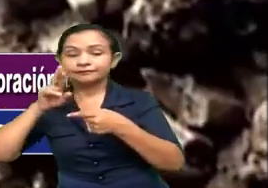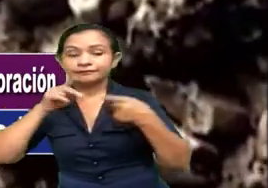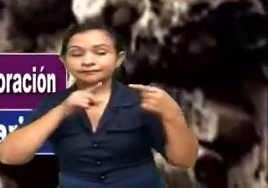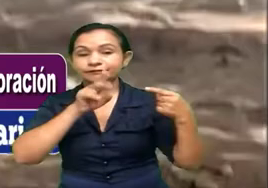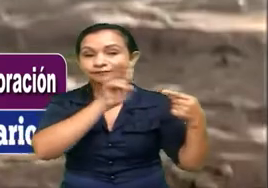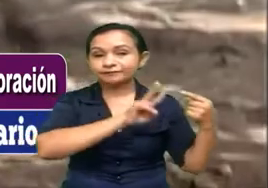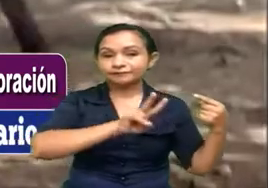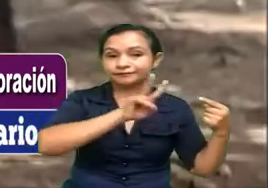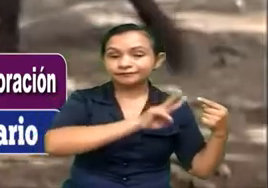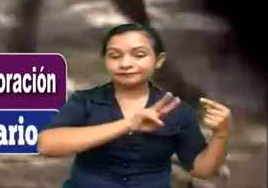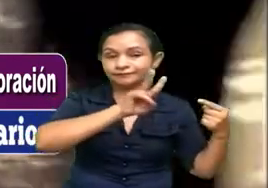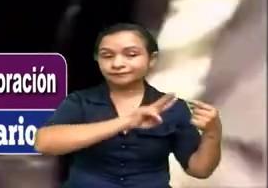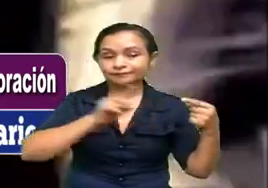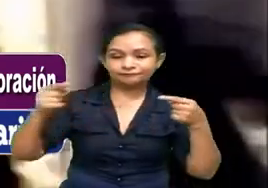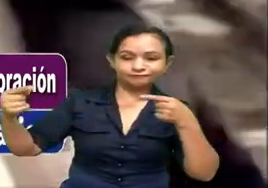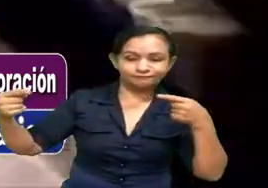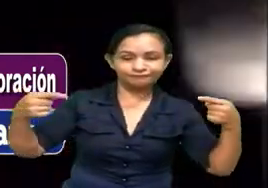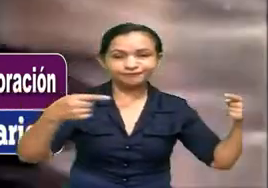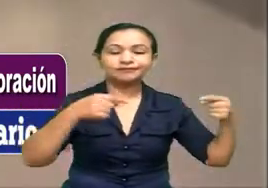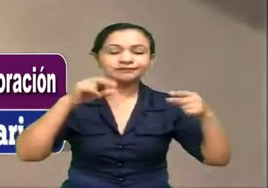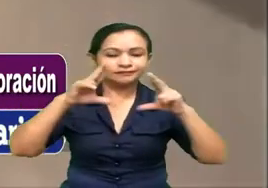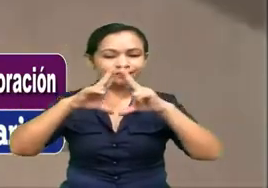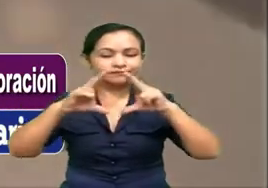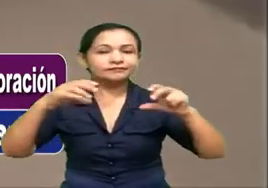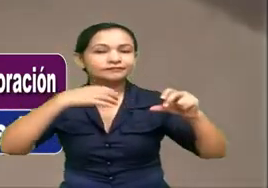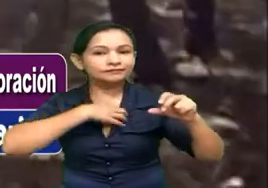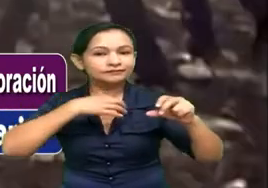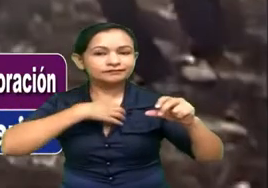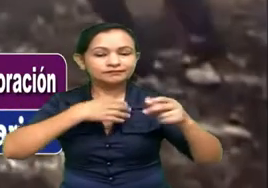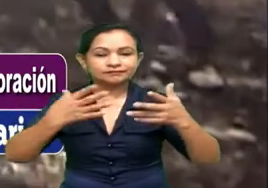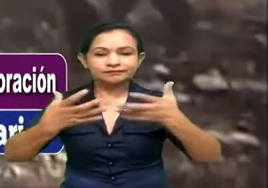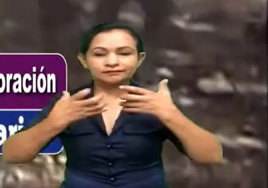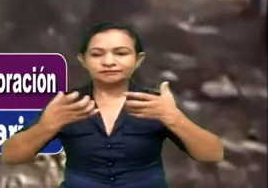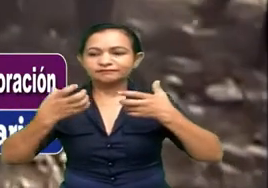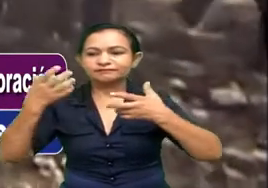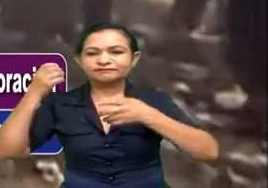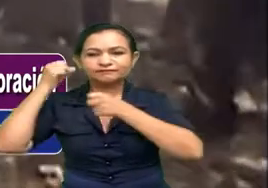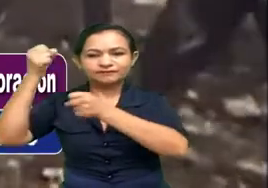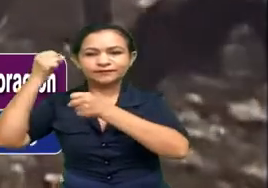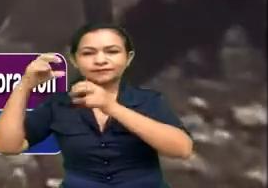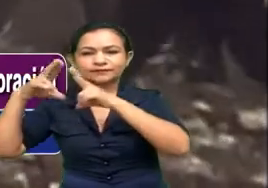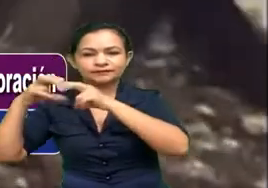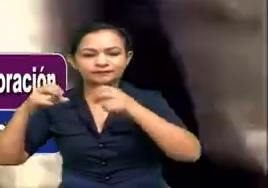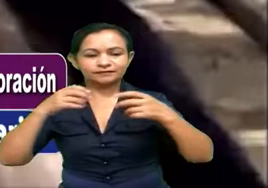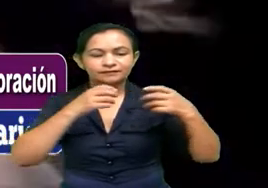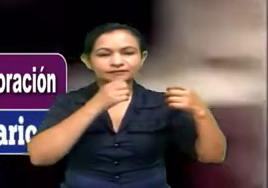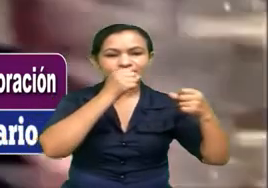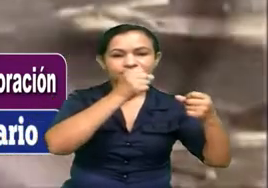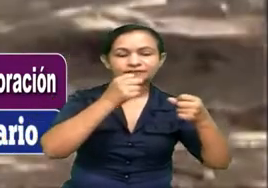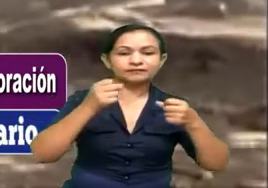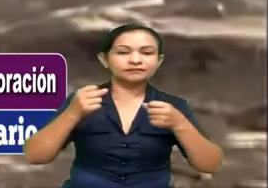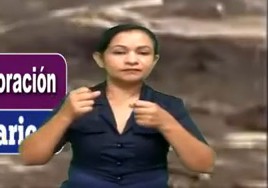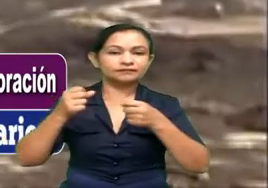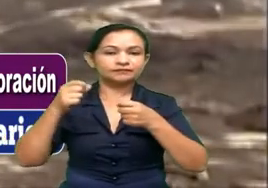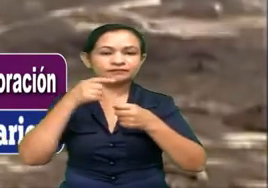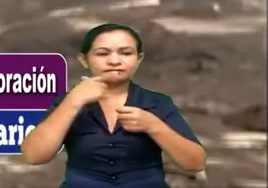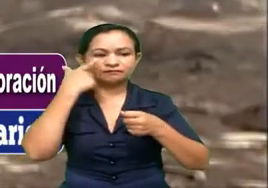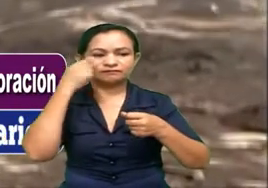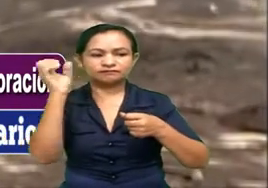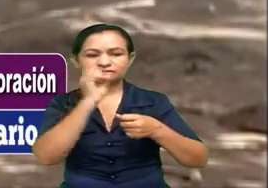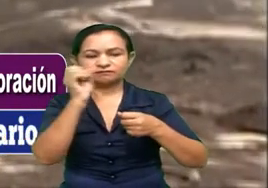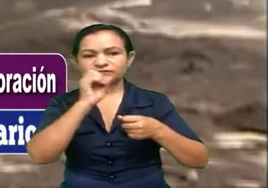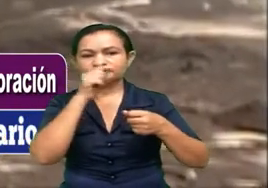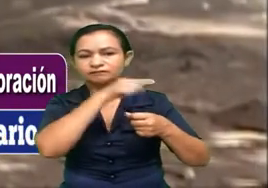entre liberales y conservadores, en una lucha por el poder, porque los liberales están desconociendo a